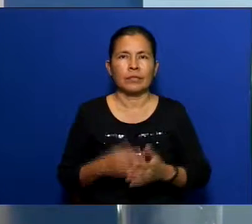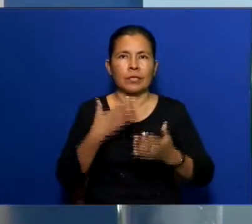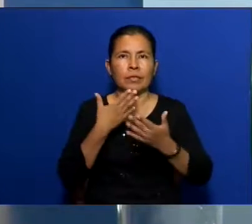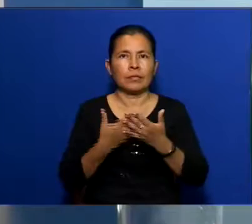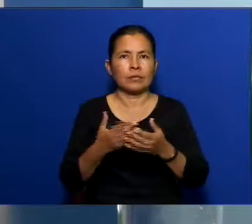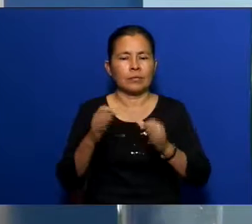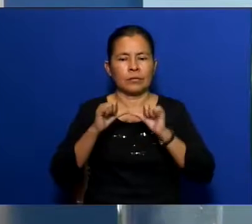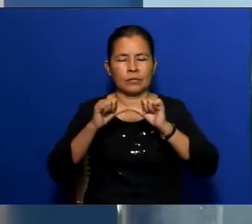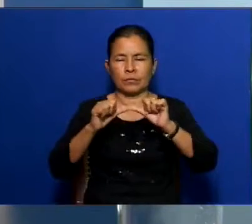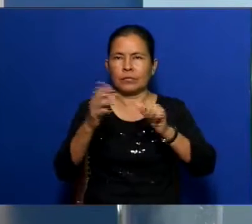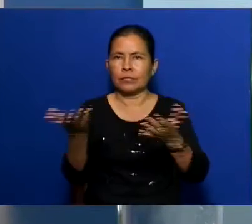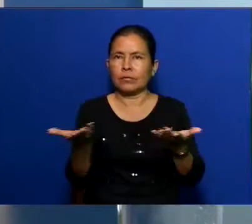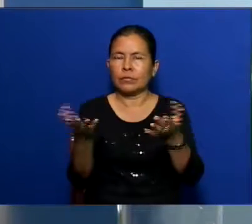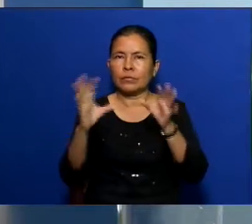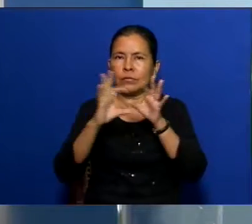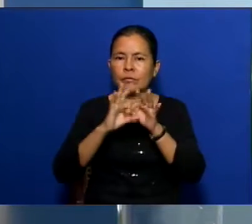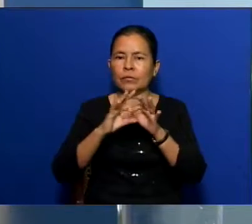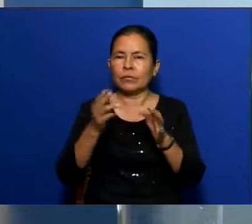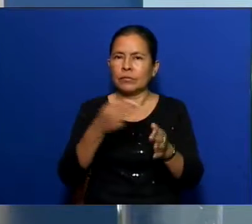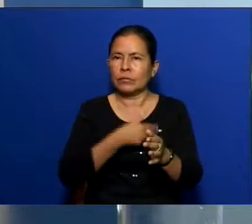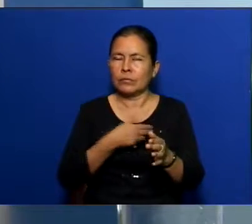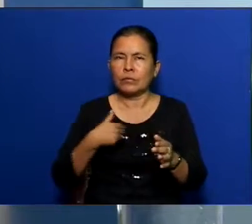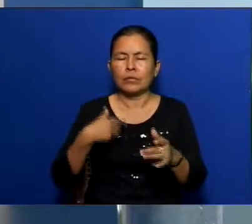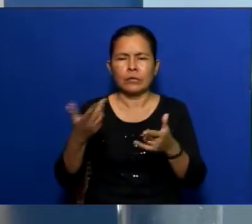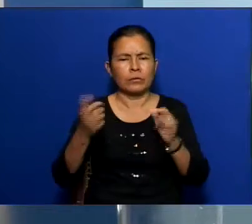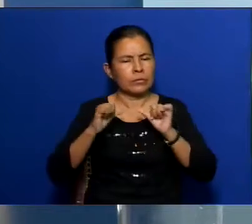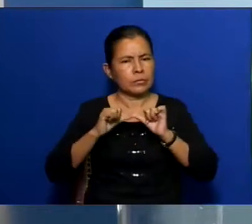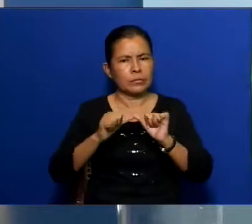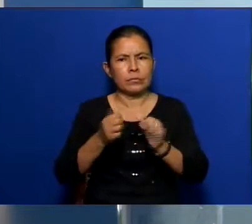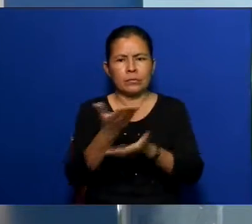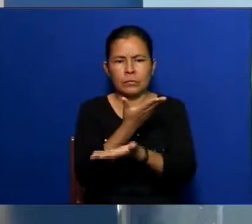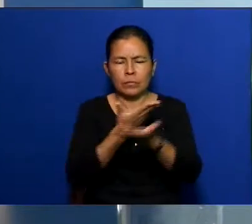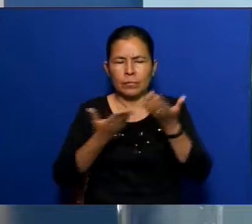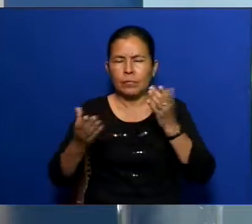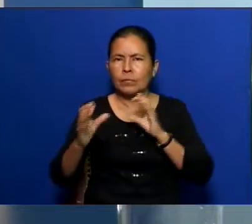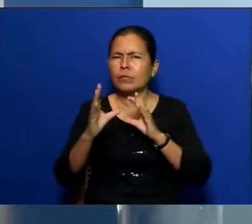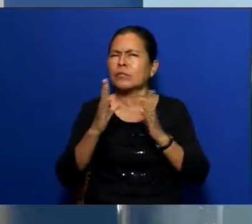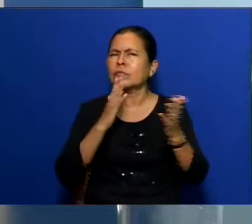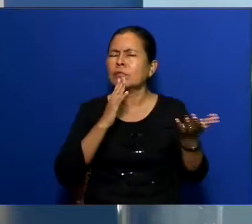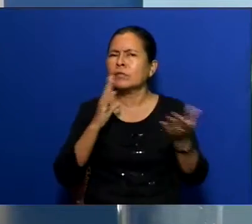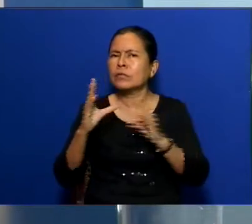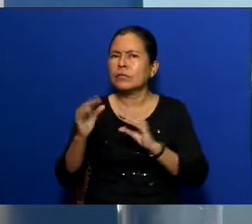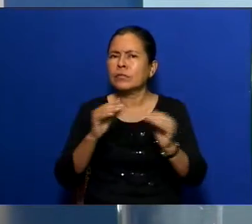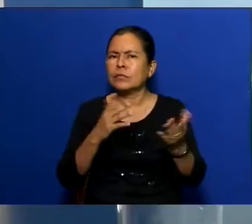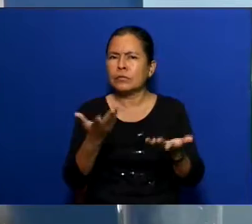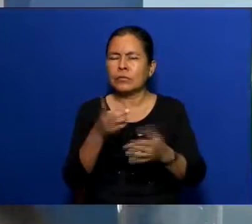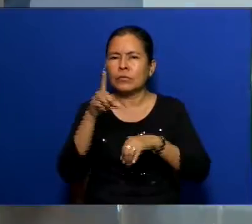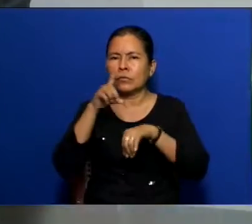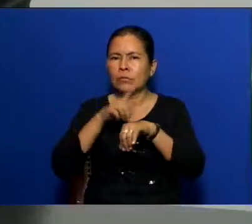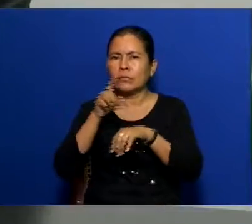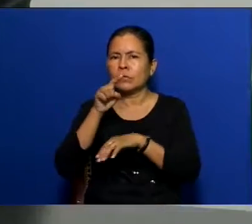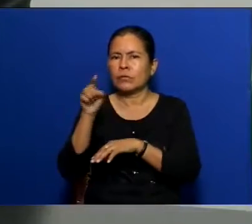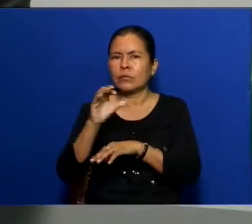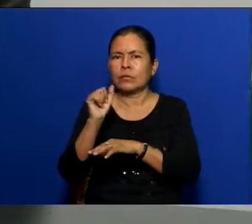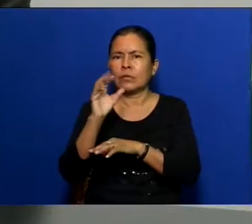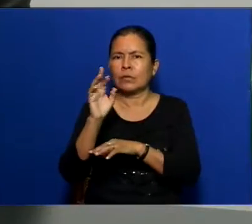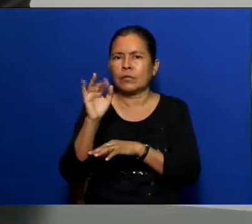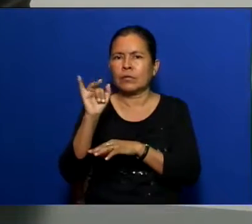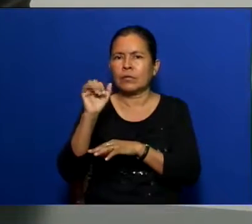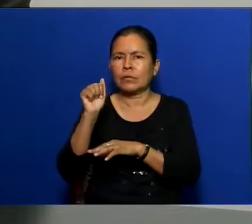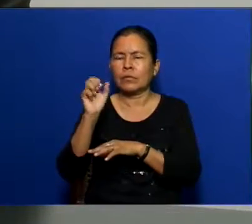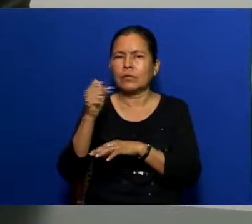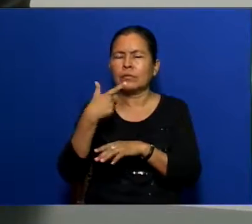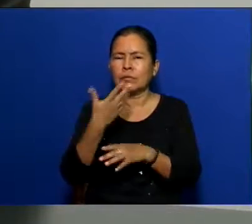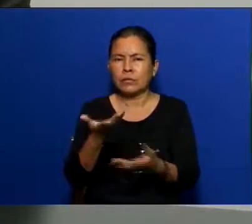Gracias por continuar con nosotros. Continuamos conversando con el doctor Zacarías Duarte Castellón. Él es el